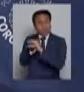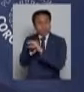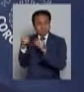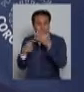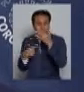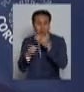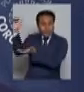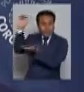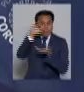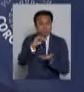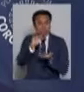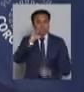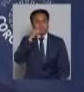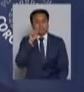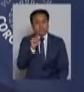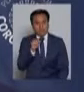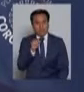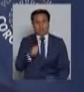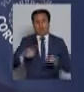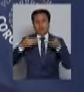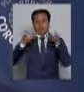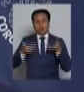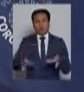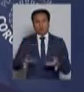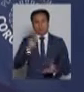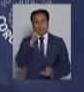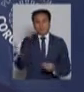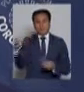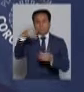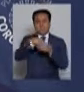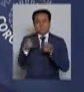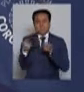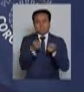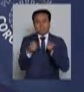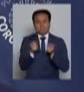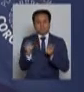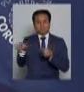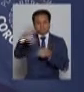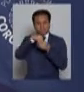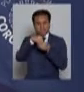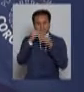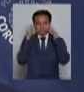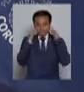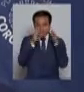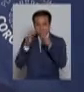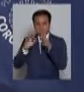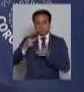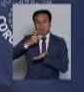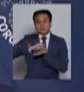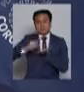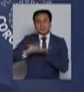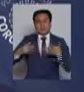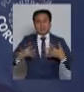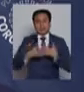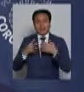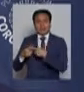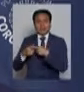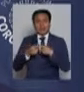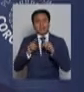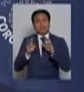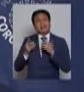en camino, han pasado a ser ahora parte de la gestión centralizada de la Subsecretaría de Redes